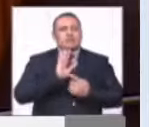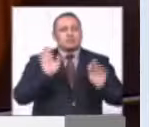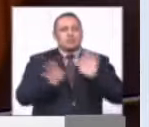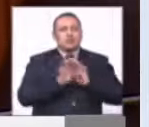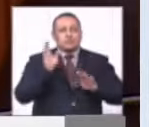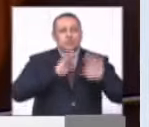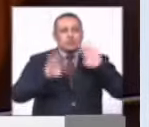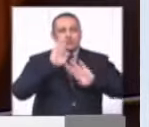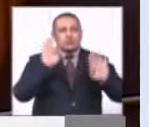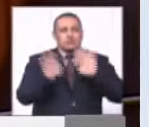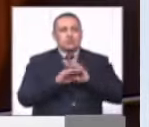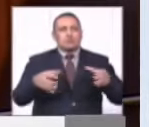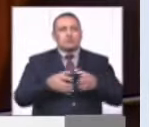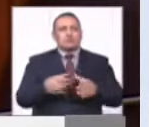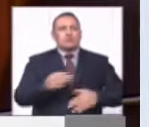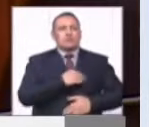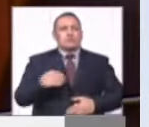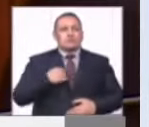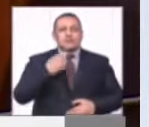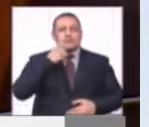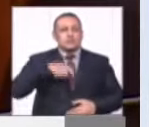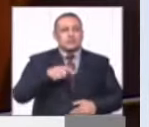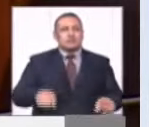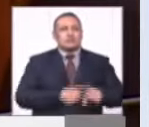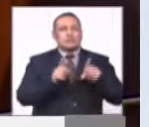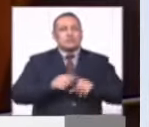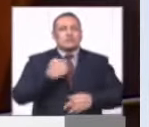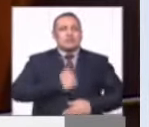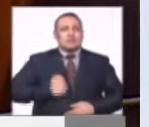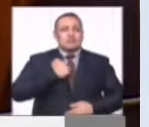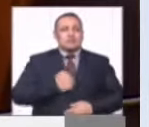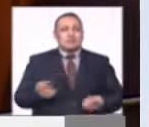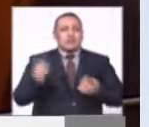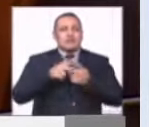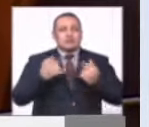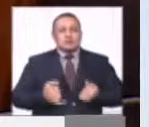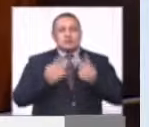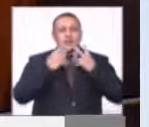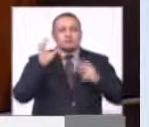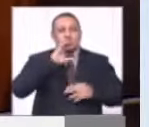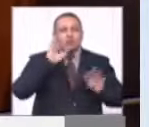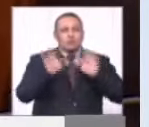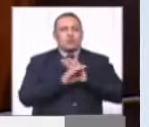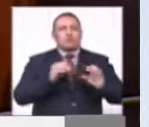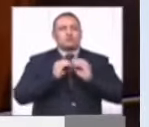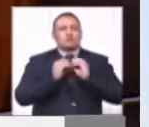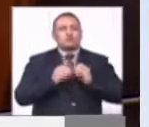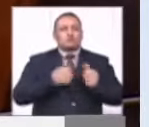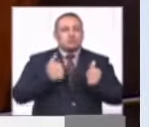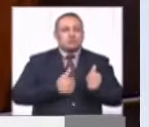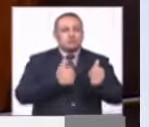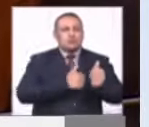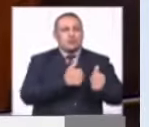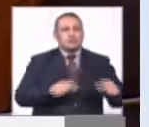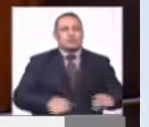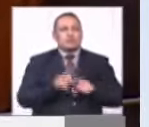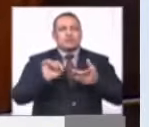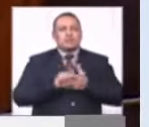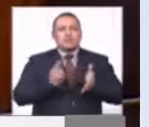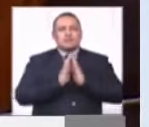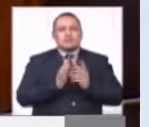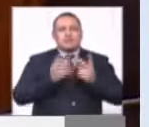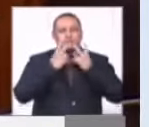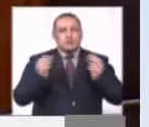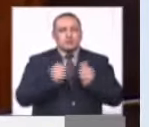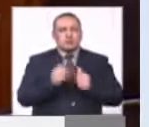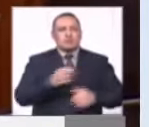nuestras preocupaciones ante los ministerios pertinentes. Lamentablemente, hasta la fecha no hemos encontrado las soluciones que perseguimos. Hemos solicitado, por